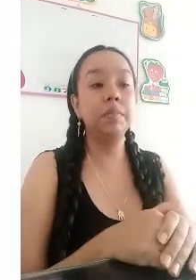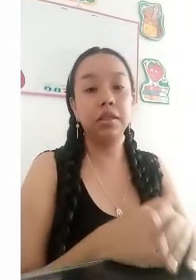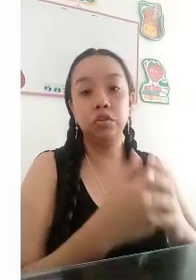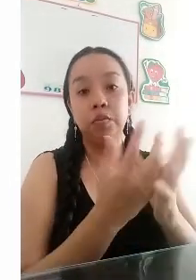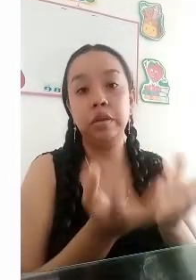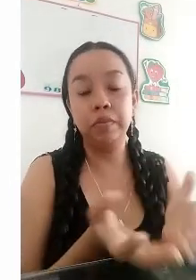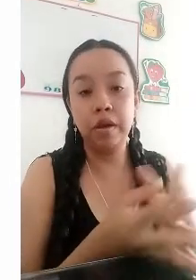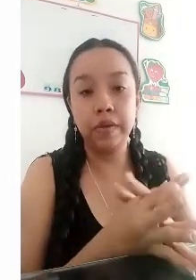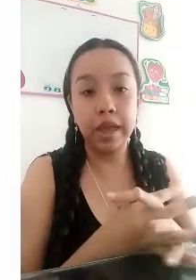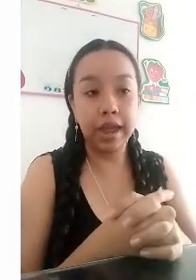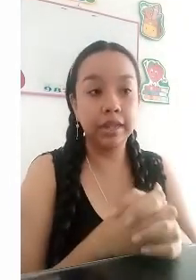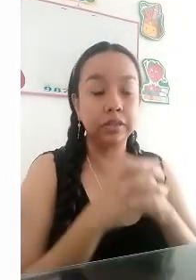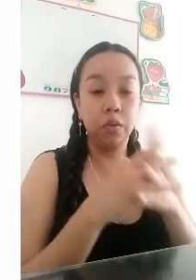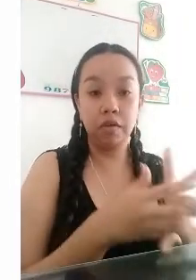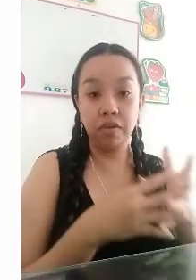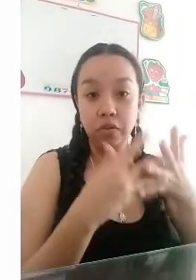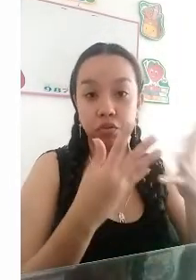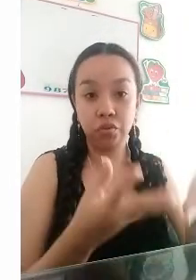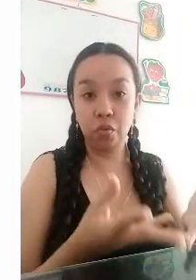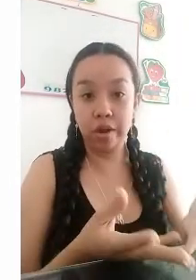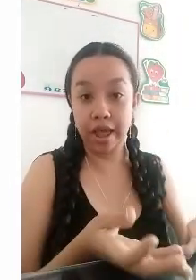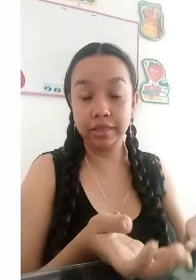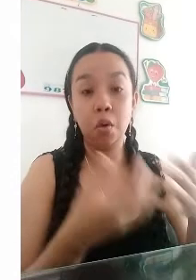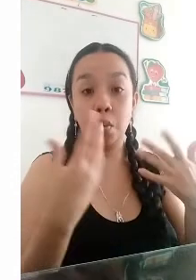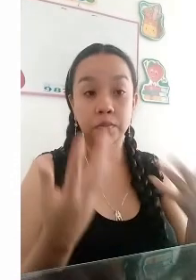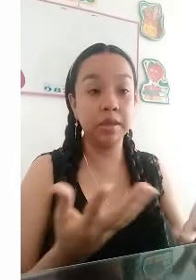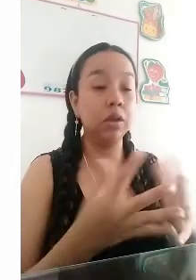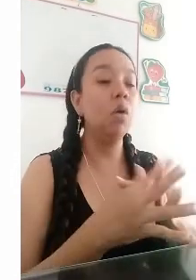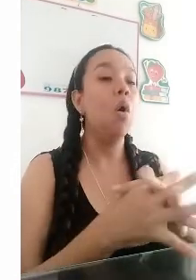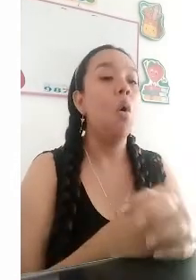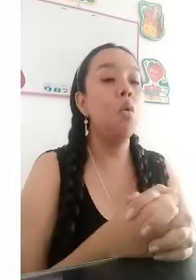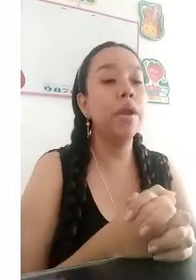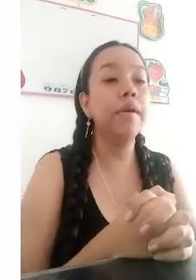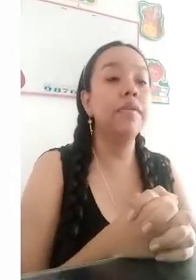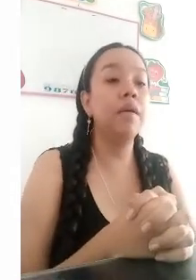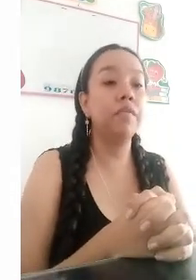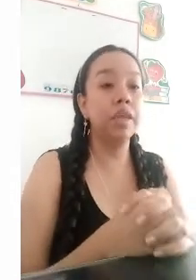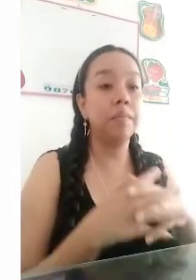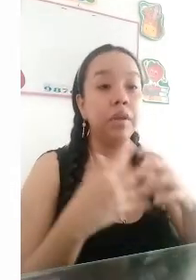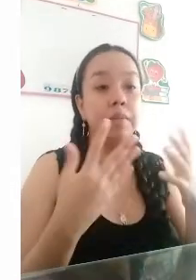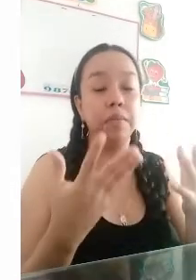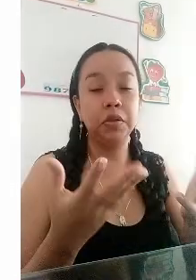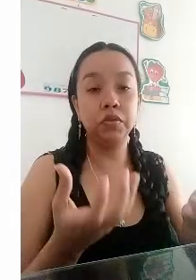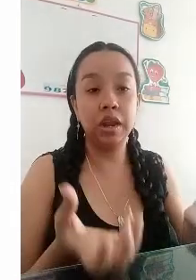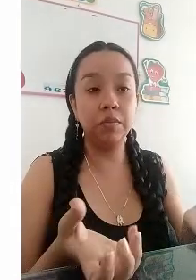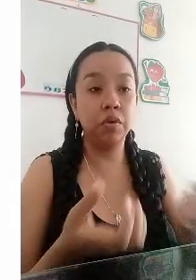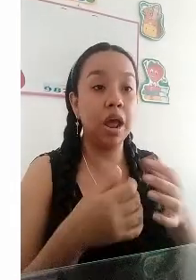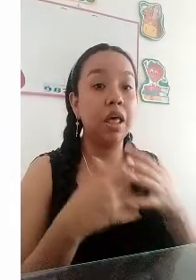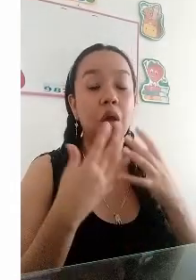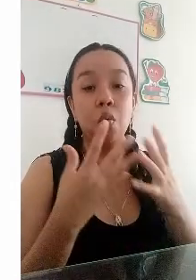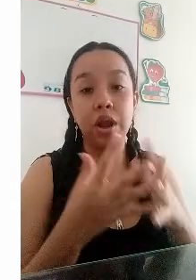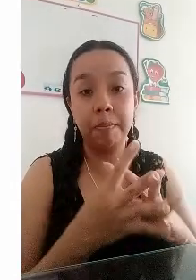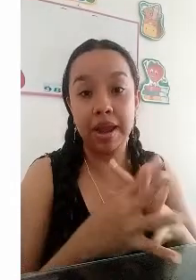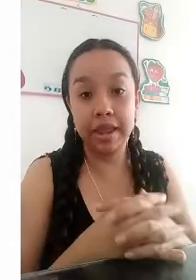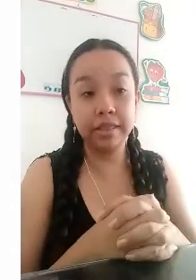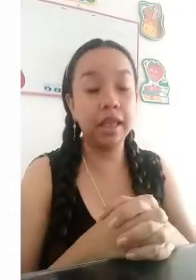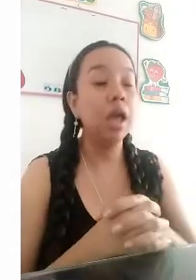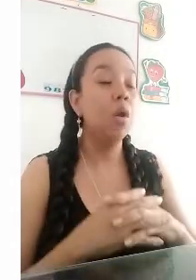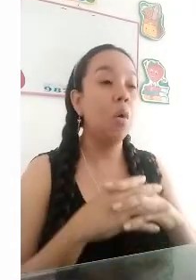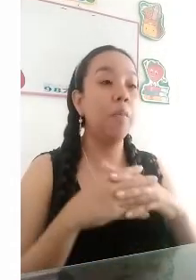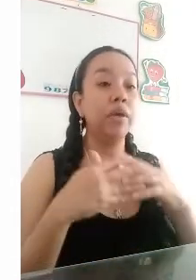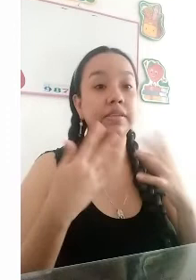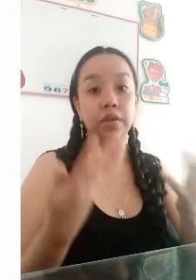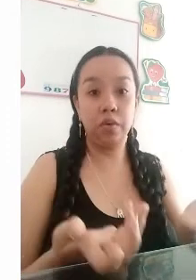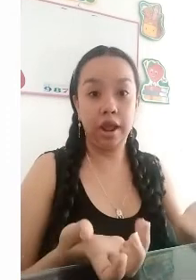los alimentos, por ejemplo, una bebida caliente, un café, un chocolate o un Milo, o una bebida fría, por ejemplo, pues una limonada o una